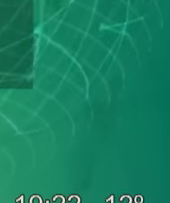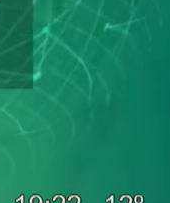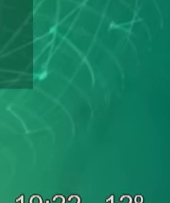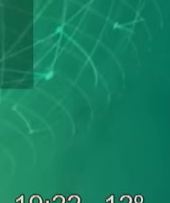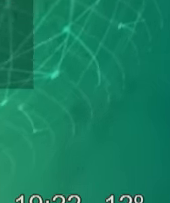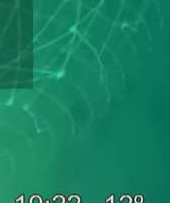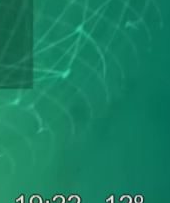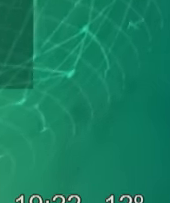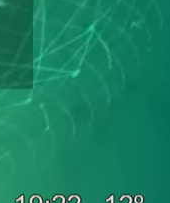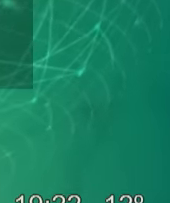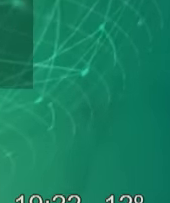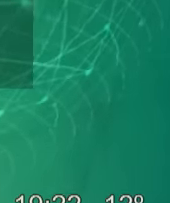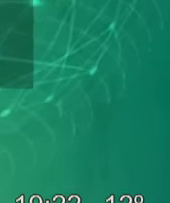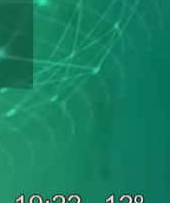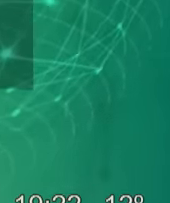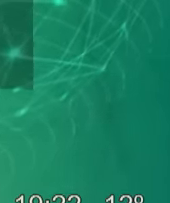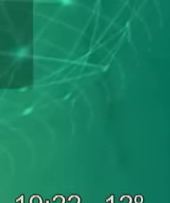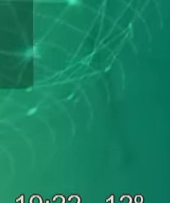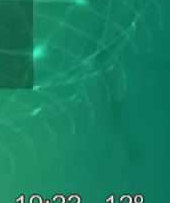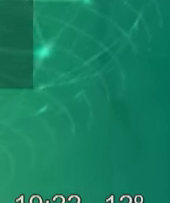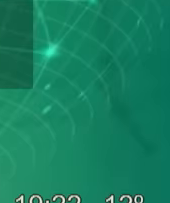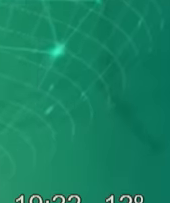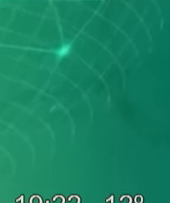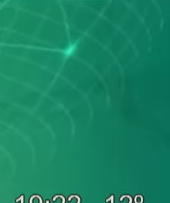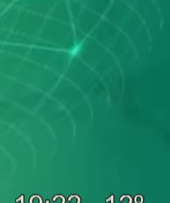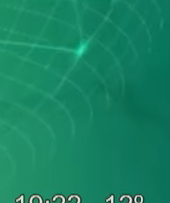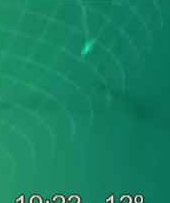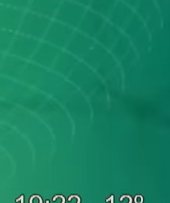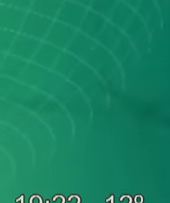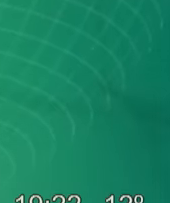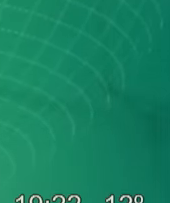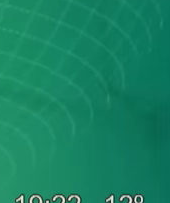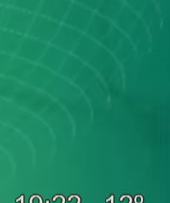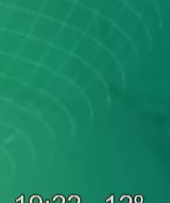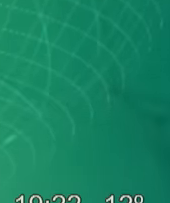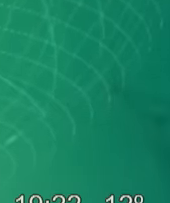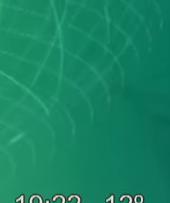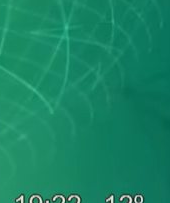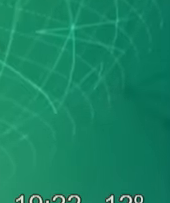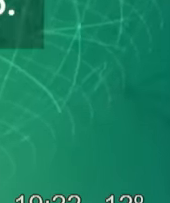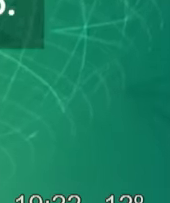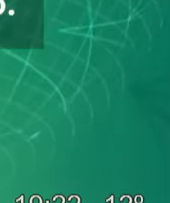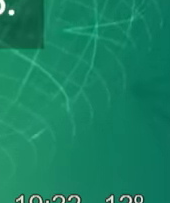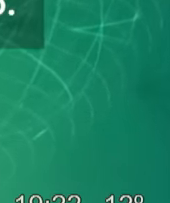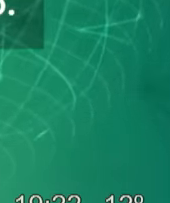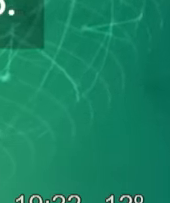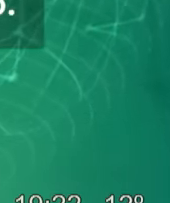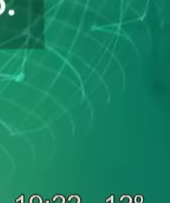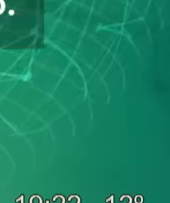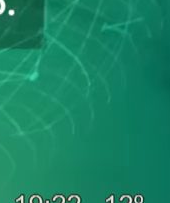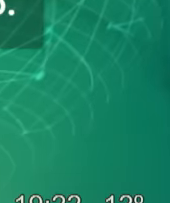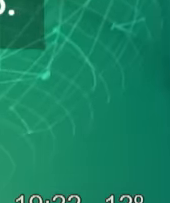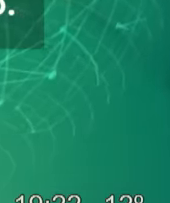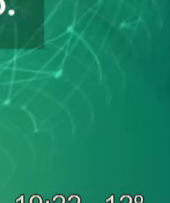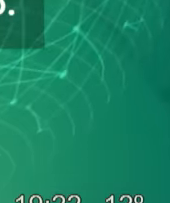tiene que haber reflexionado y darse cuenta que no zafa. Sí. Que no zafa por ahí. Sí. Y sobrecaliente, yo creo que